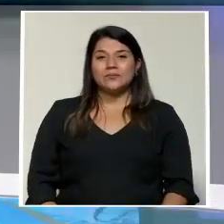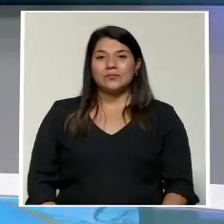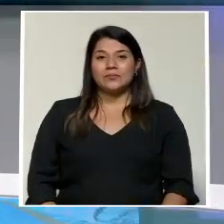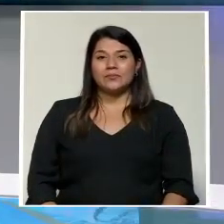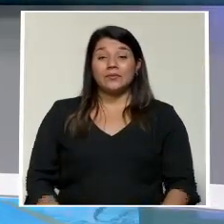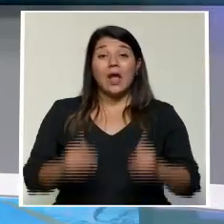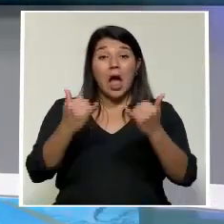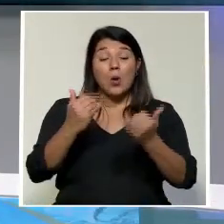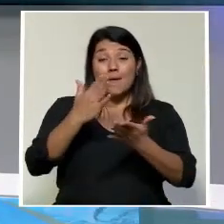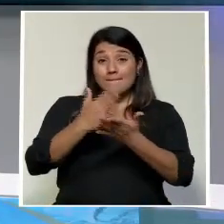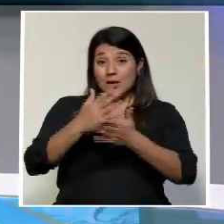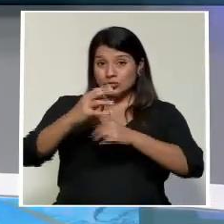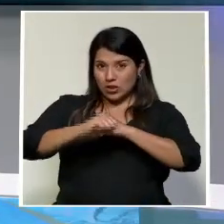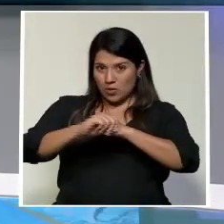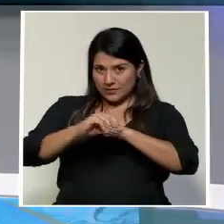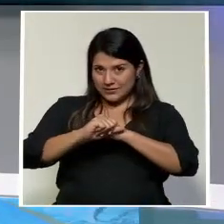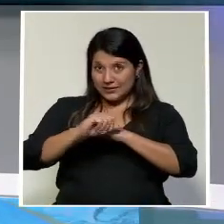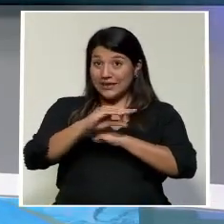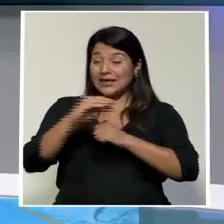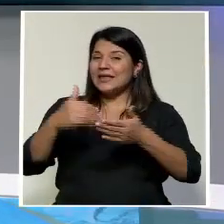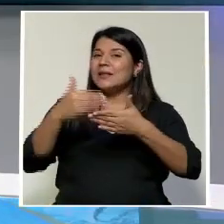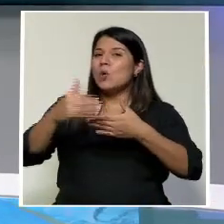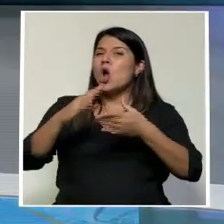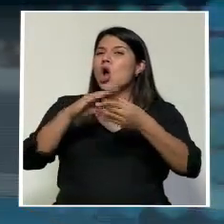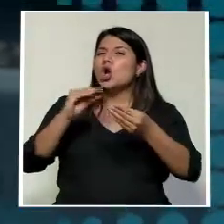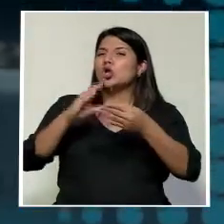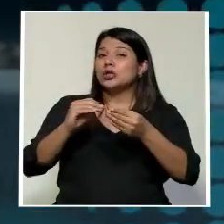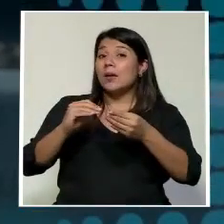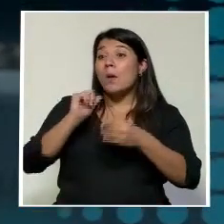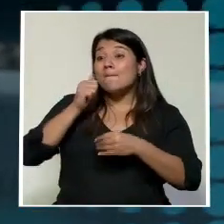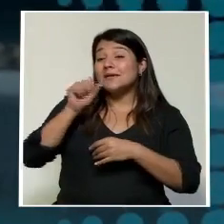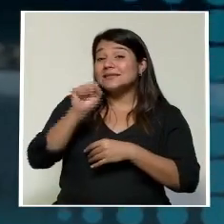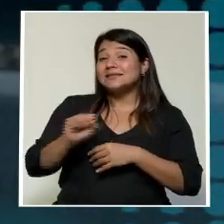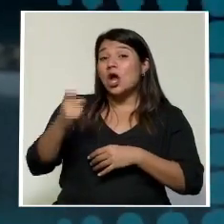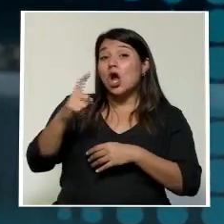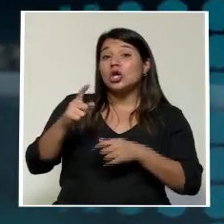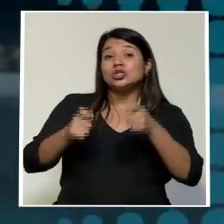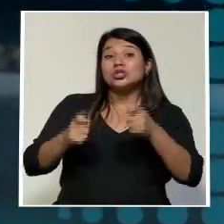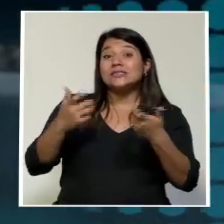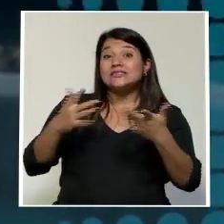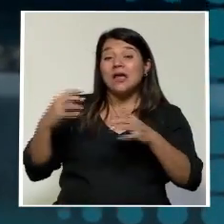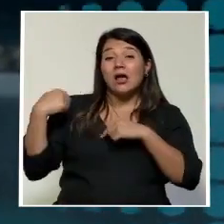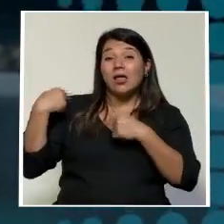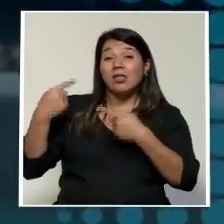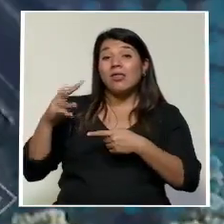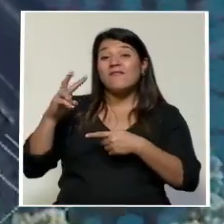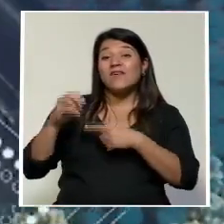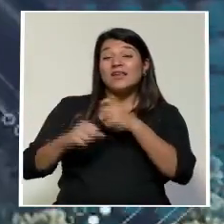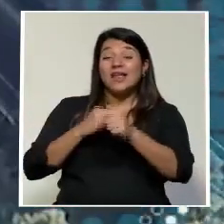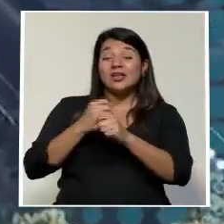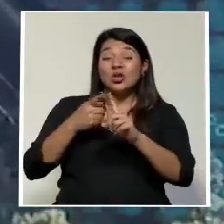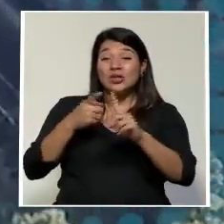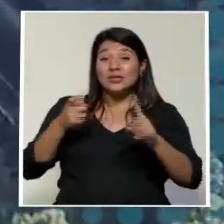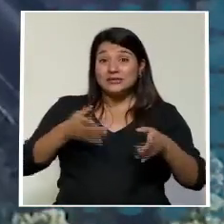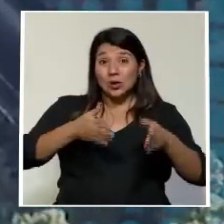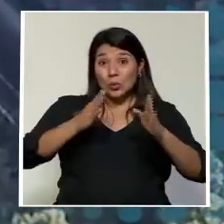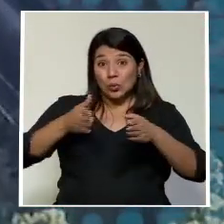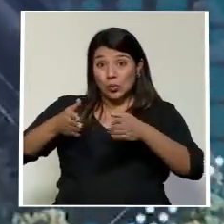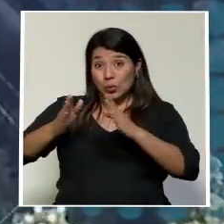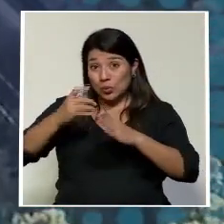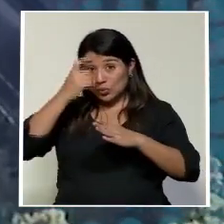vamos a una pausa comercial al volver le contamos que este sábado 11 de septiembre se cumplen 20 años del atentado terrorista contra las toros